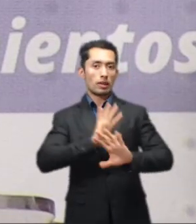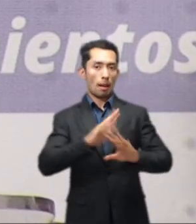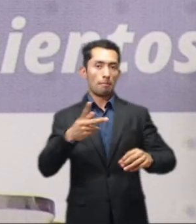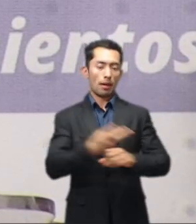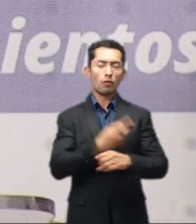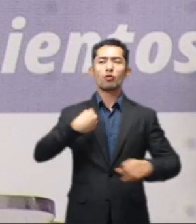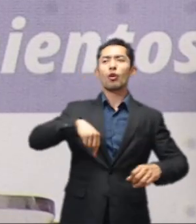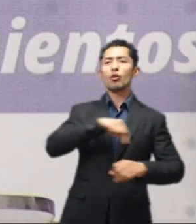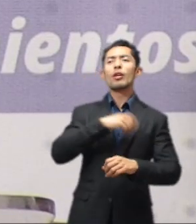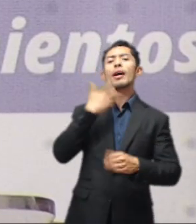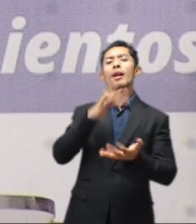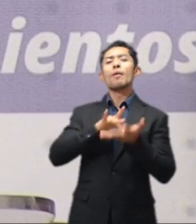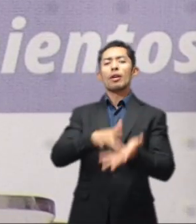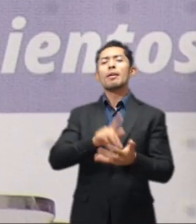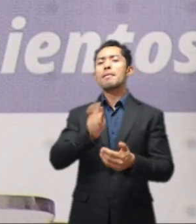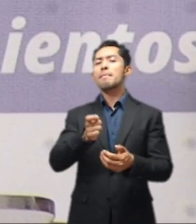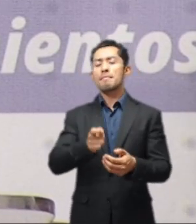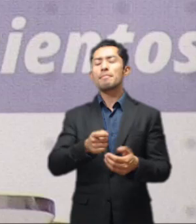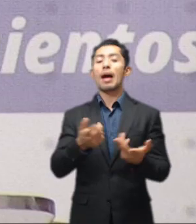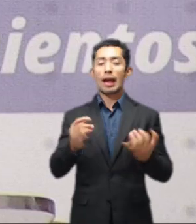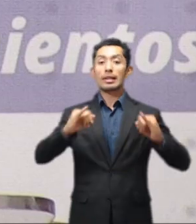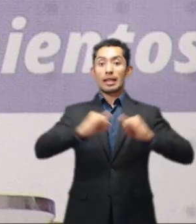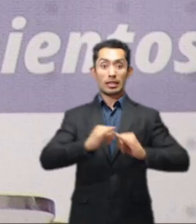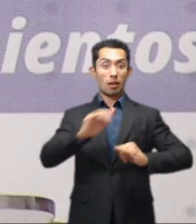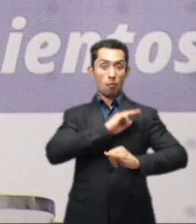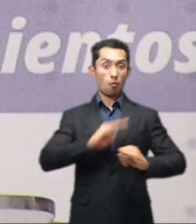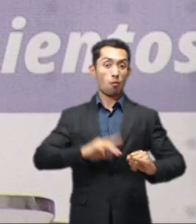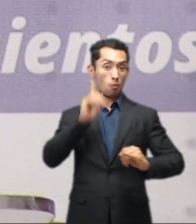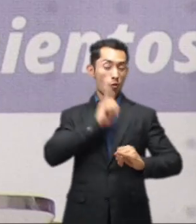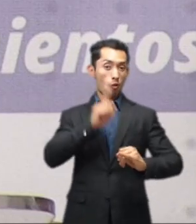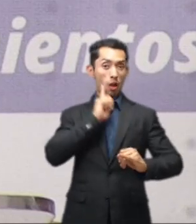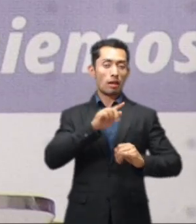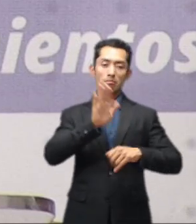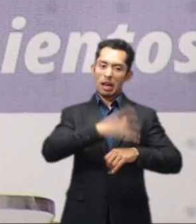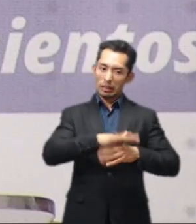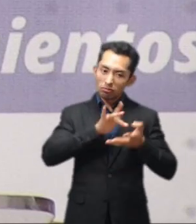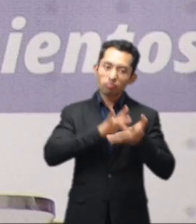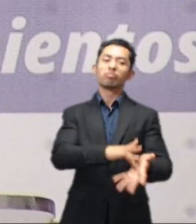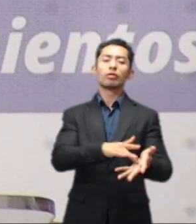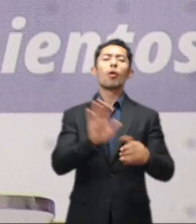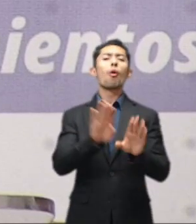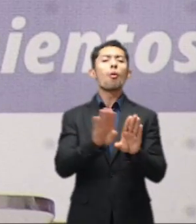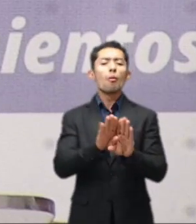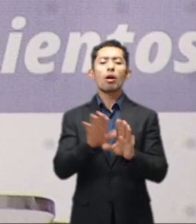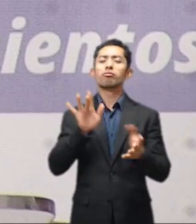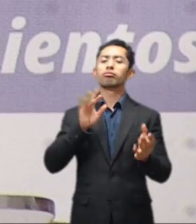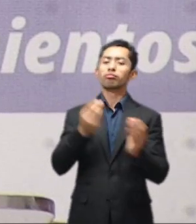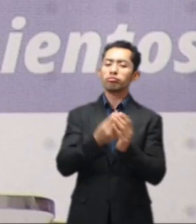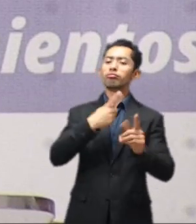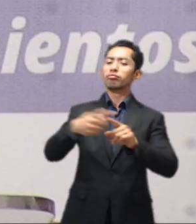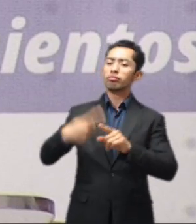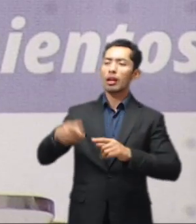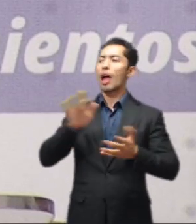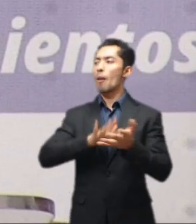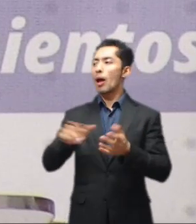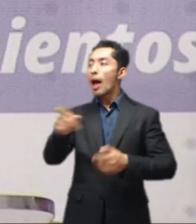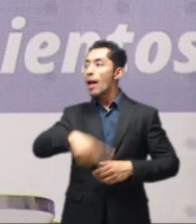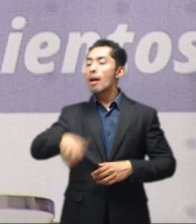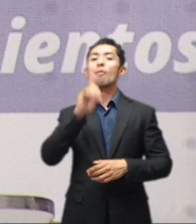nosotros vamos a fortalecer principalmente la la instancia de la mujer Eh por medio de muchas capacitaciones y apoyo para las